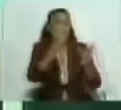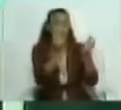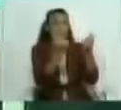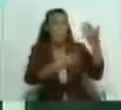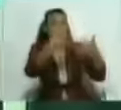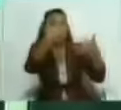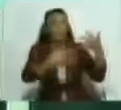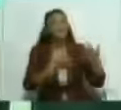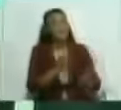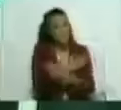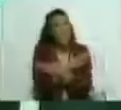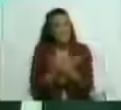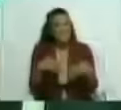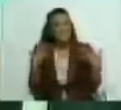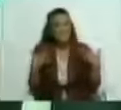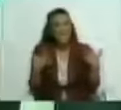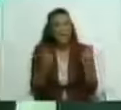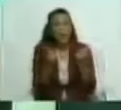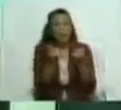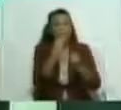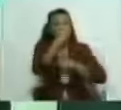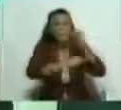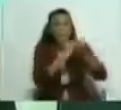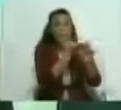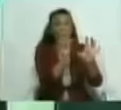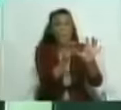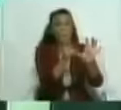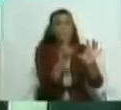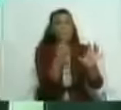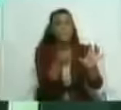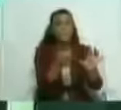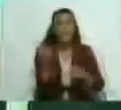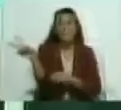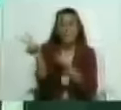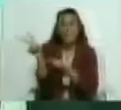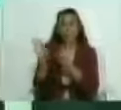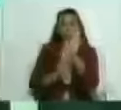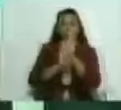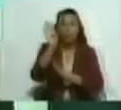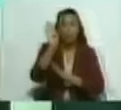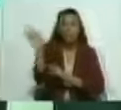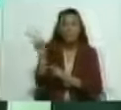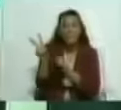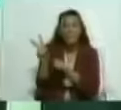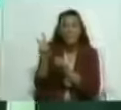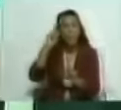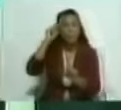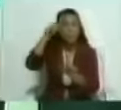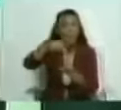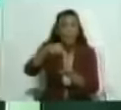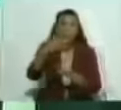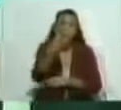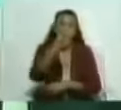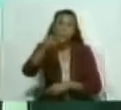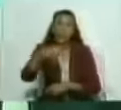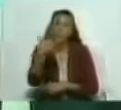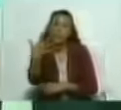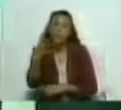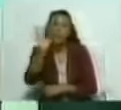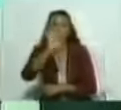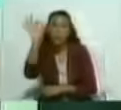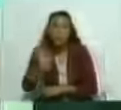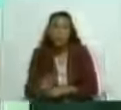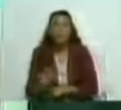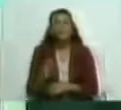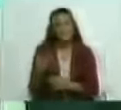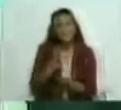económico, yo me alegro que el Fondo Monetario Internacional hoy diga que el crecimiento económico lo proyectan entre 4.5 y